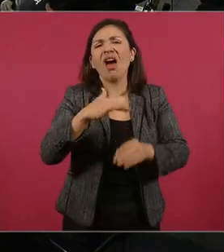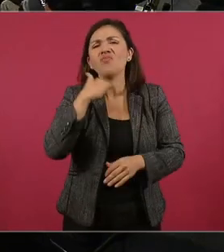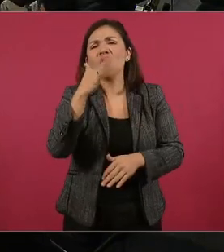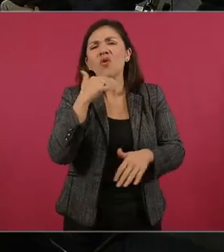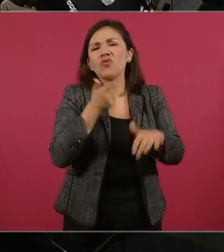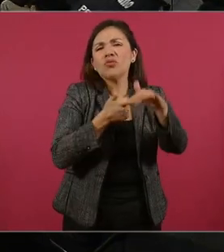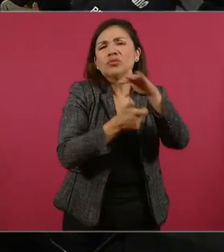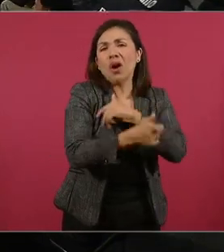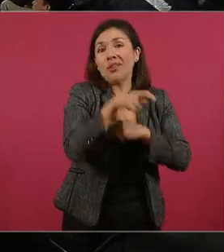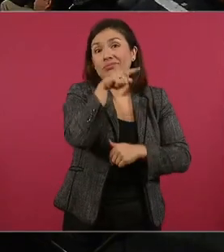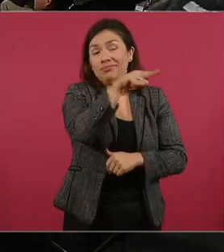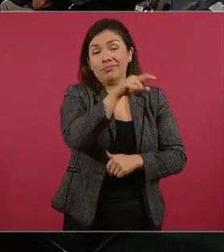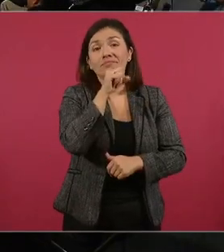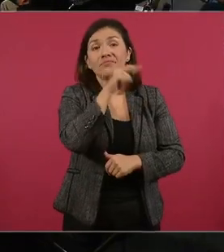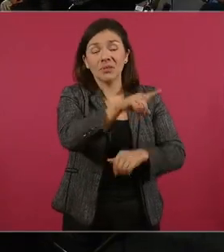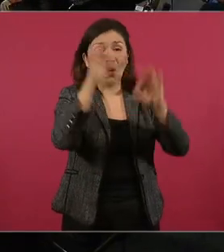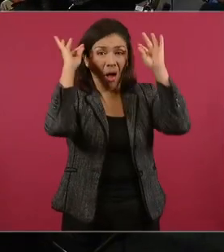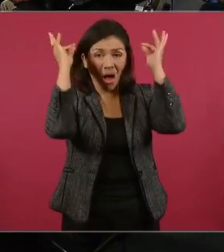en las aduanas.